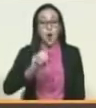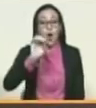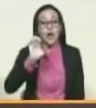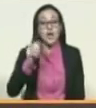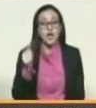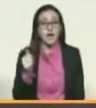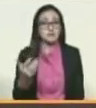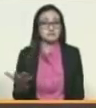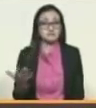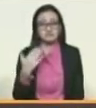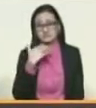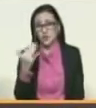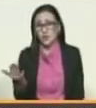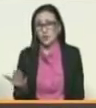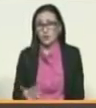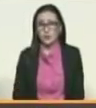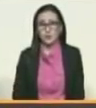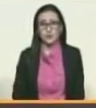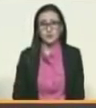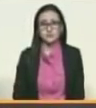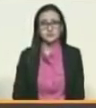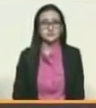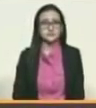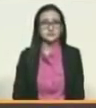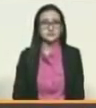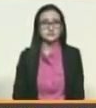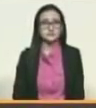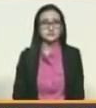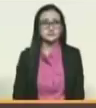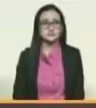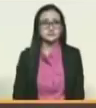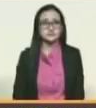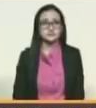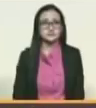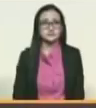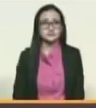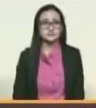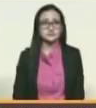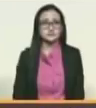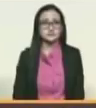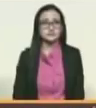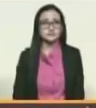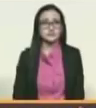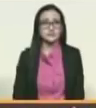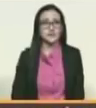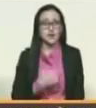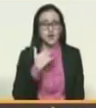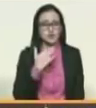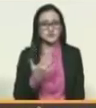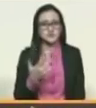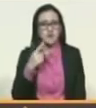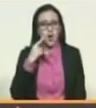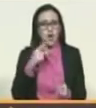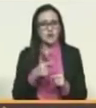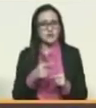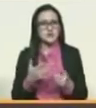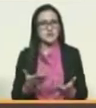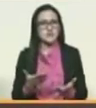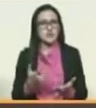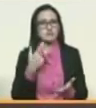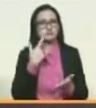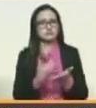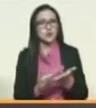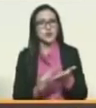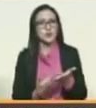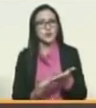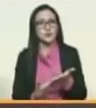pobre, no sirve a los objetivos, al menos formales, para los cuales se planteó. Podemos ver lo que